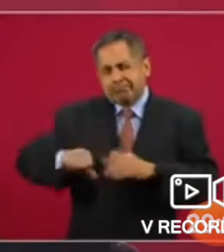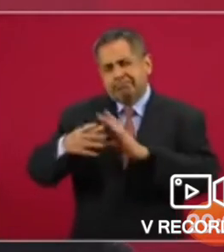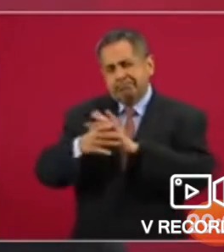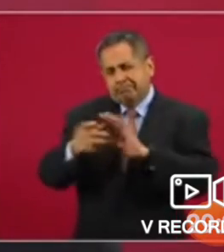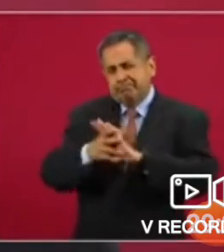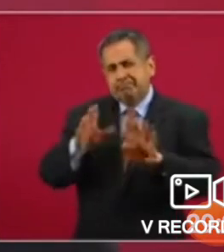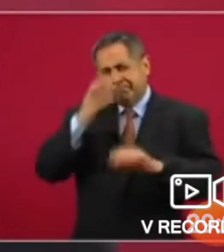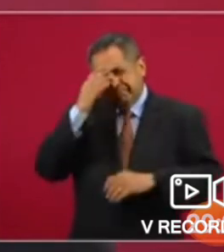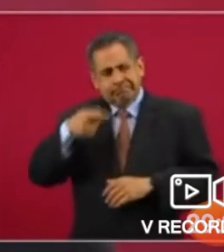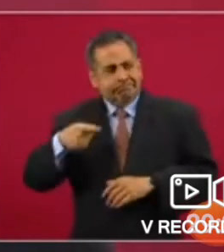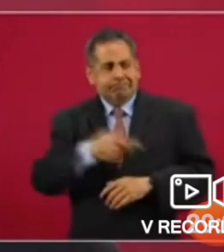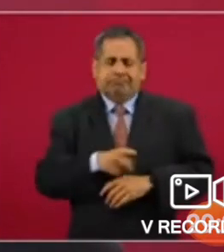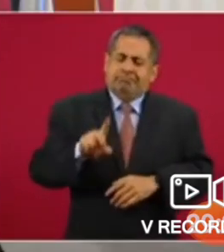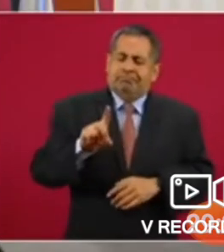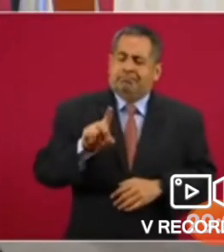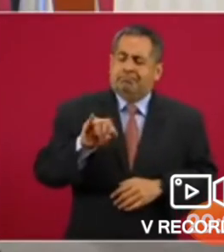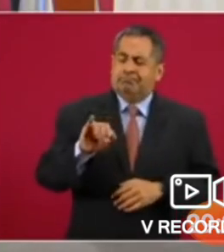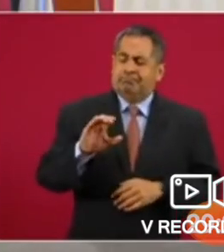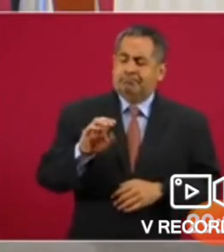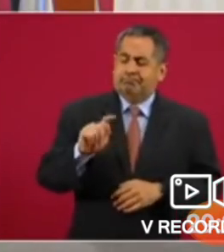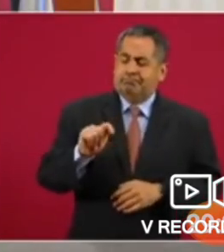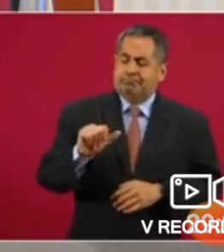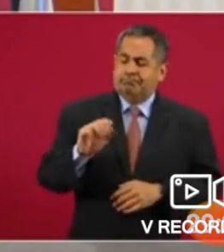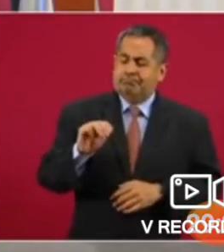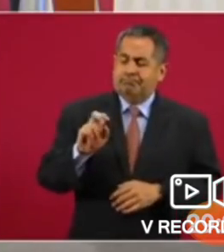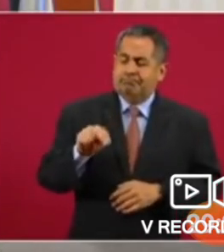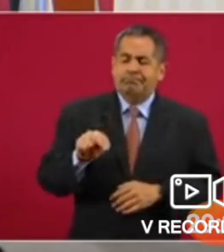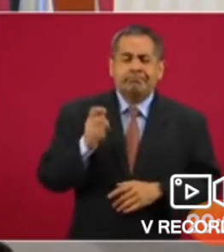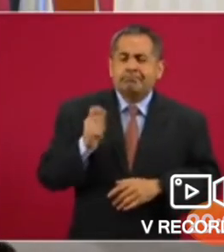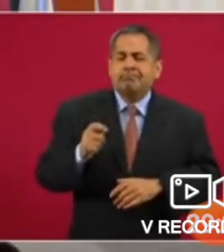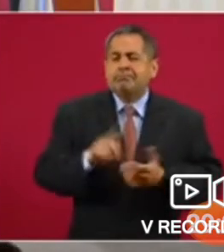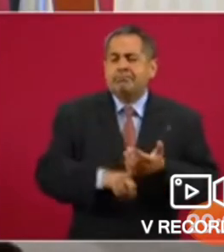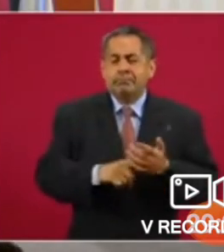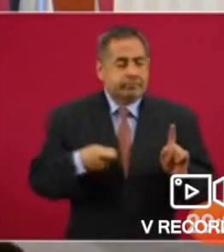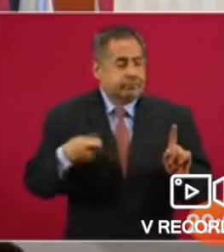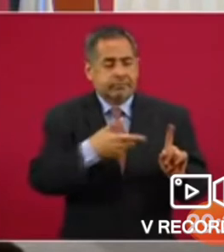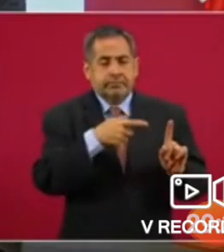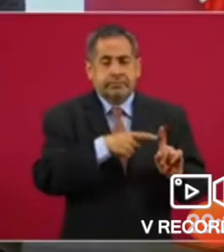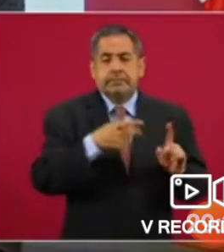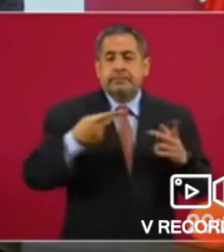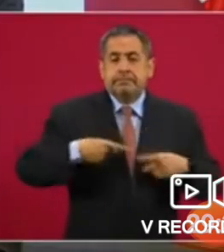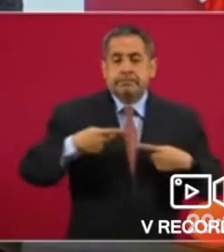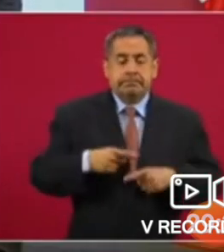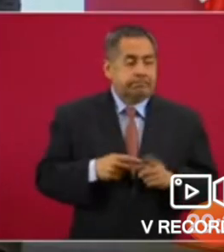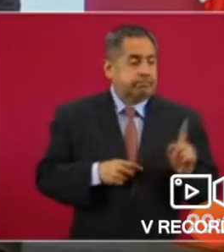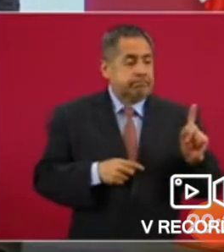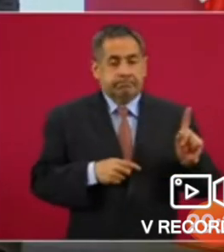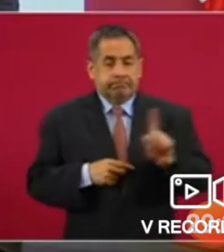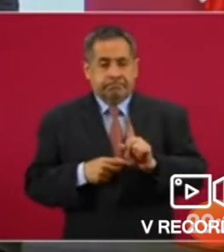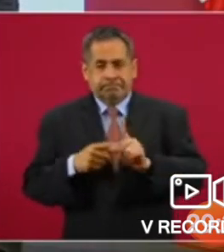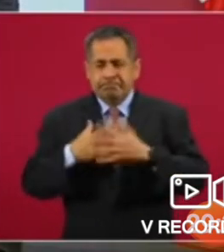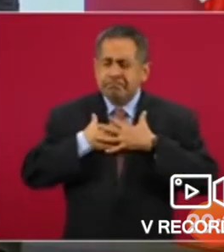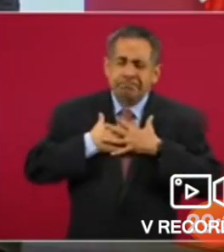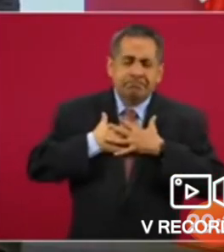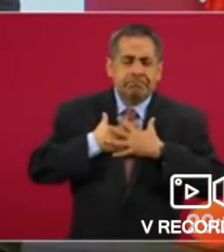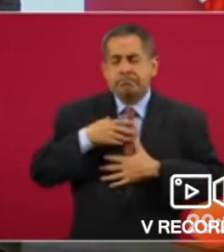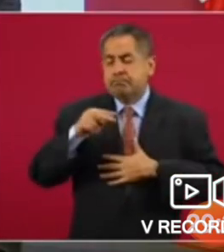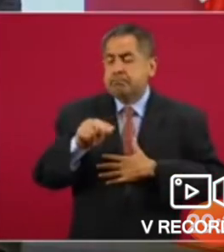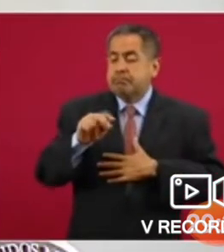técnica también de la dictaminación. La dictaminación quiere decir una persona llegó con neumonía